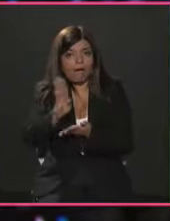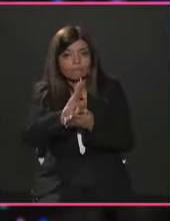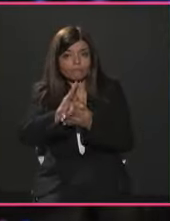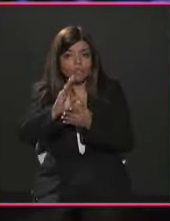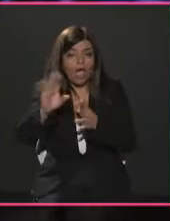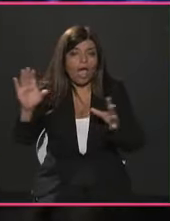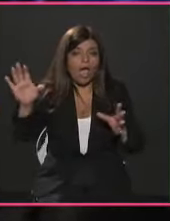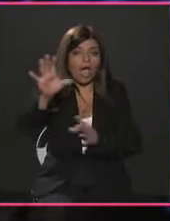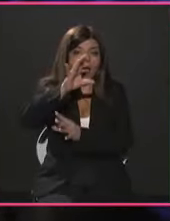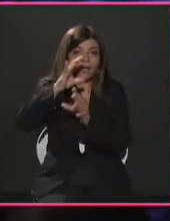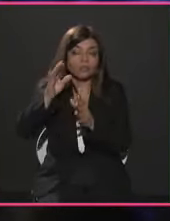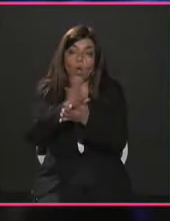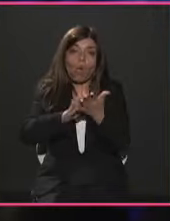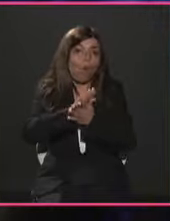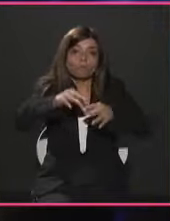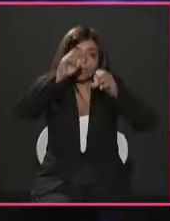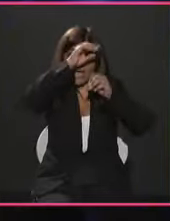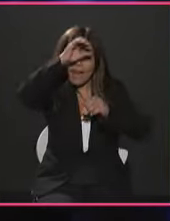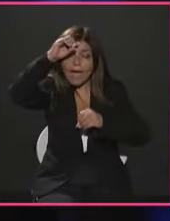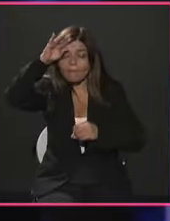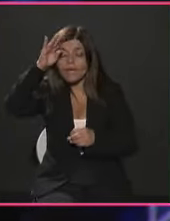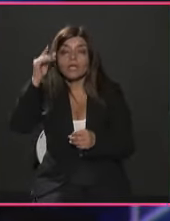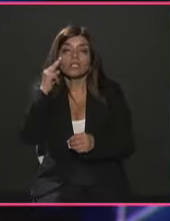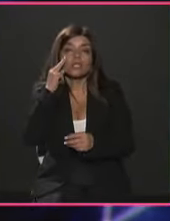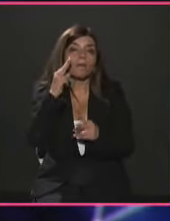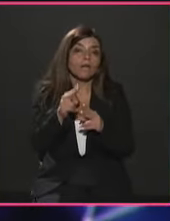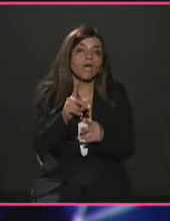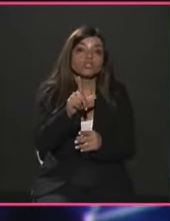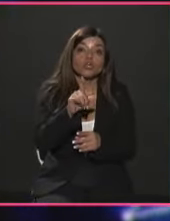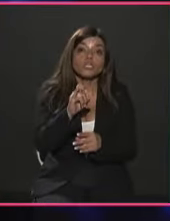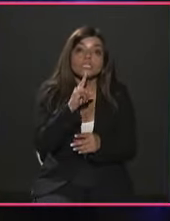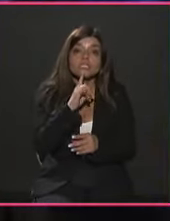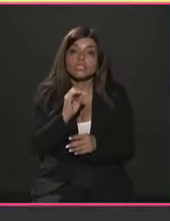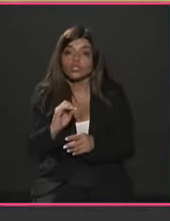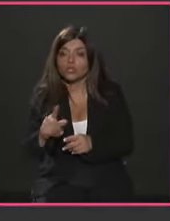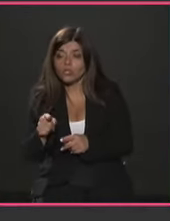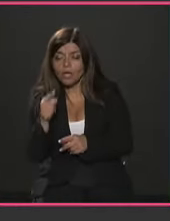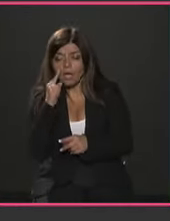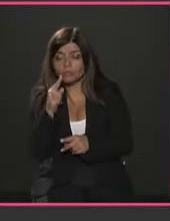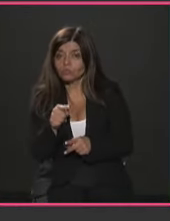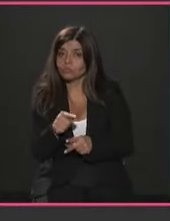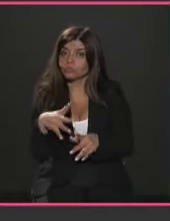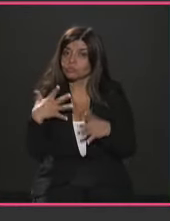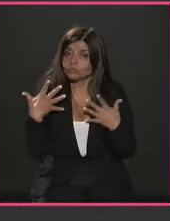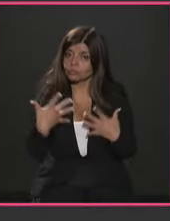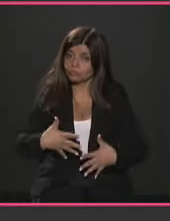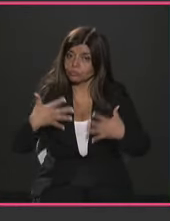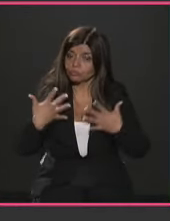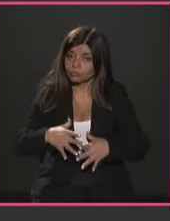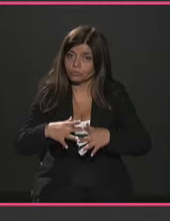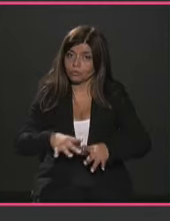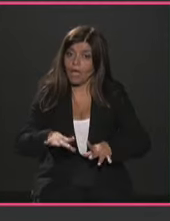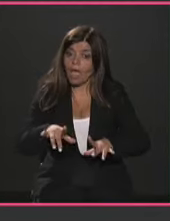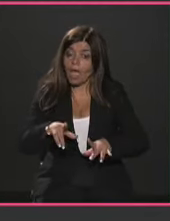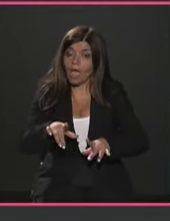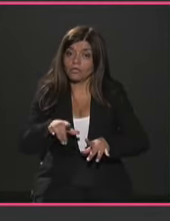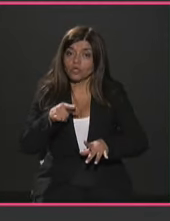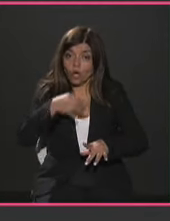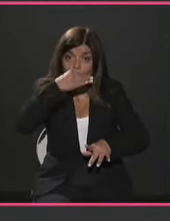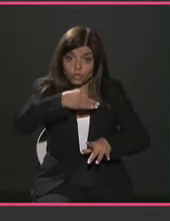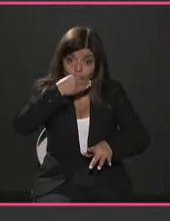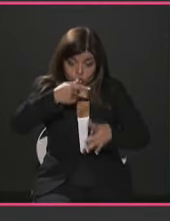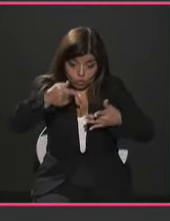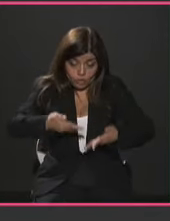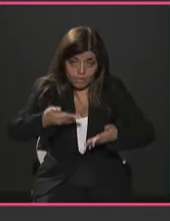mencioné anteriormente con la minería por ejemplo estamos mirando litio ahí podemos tener un impacto que al mismo tiempo ya hemos dicho el día de hoy